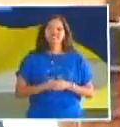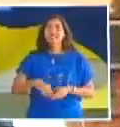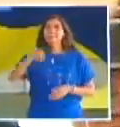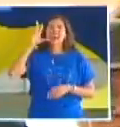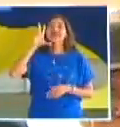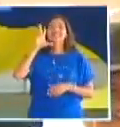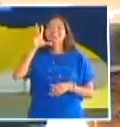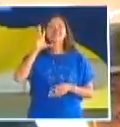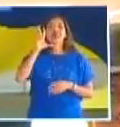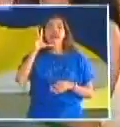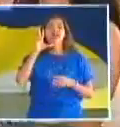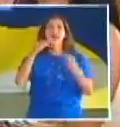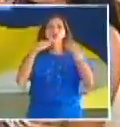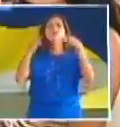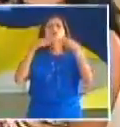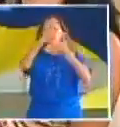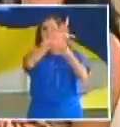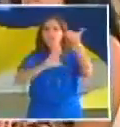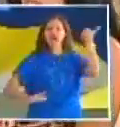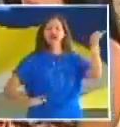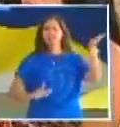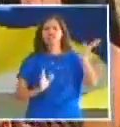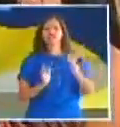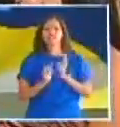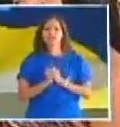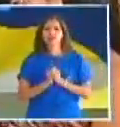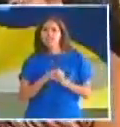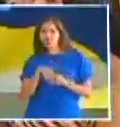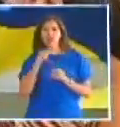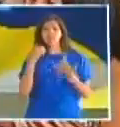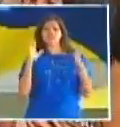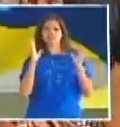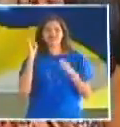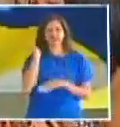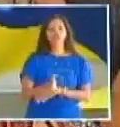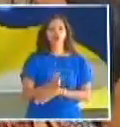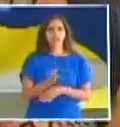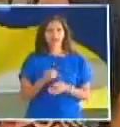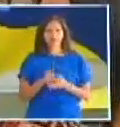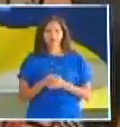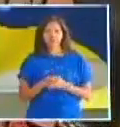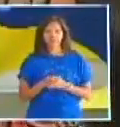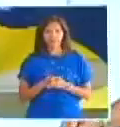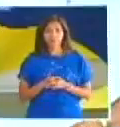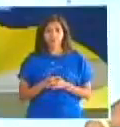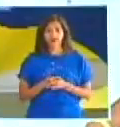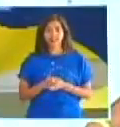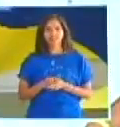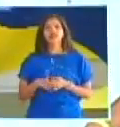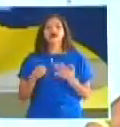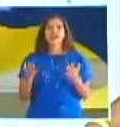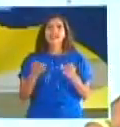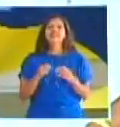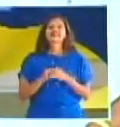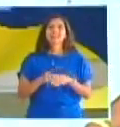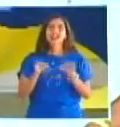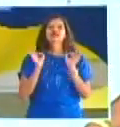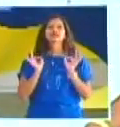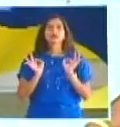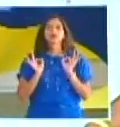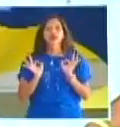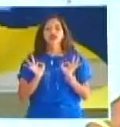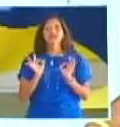Tercera vez que lo publican en una lista, triple sancionado. Se trata de esta